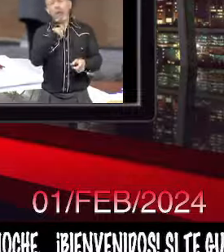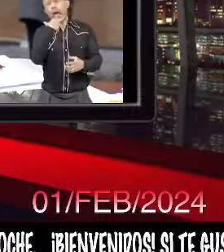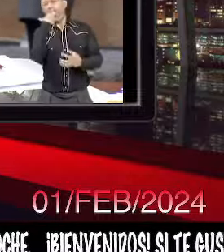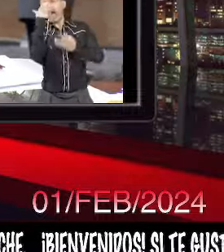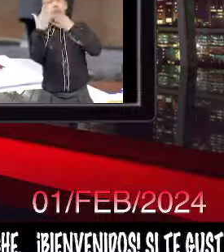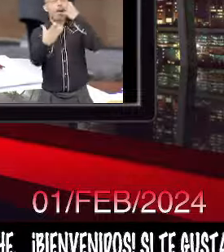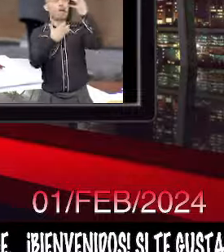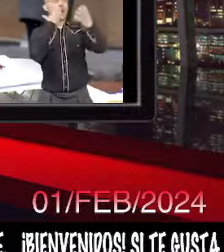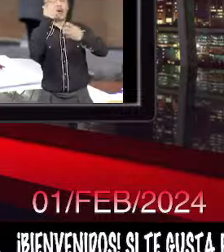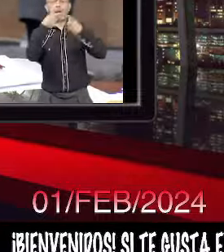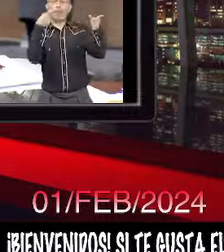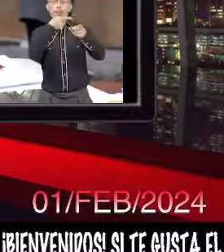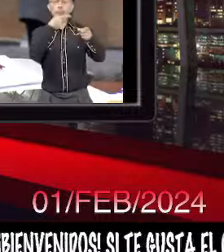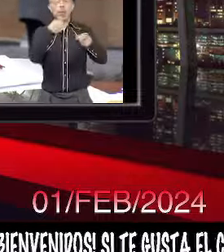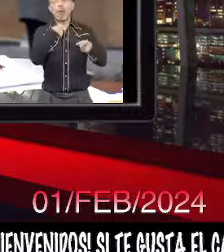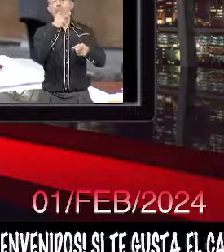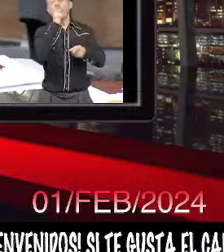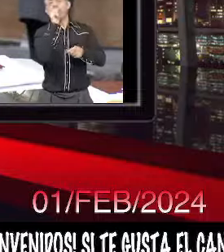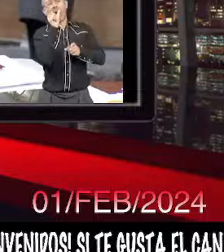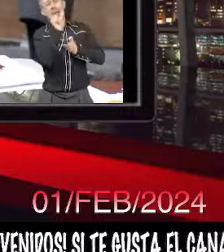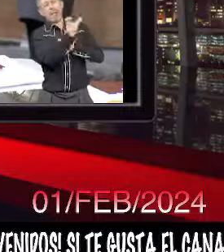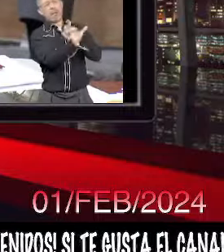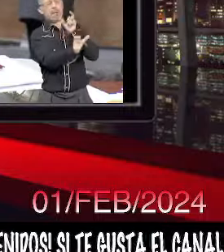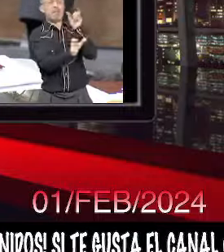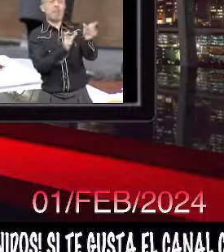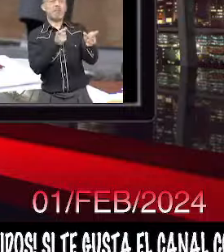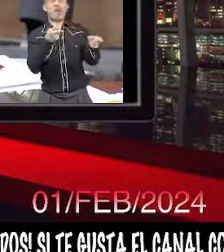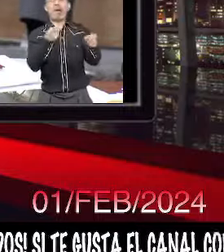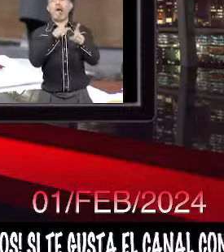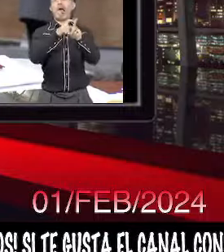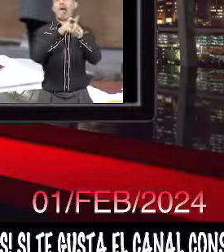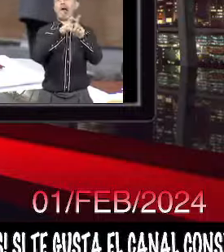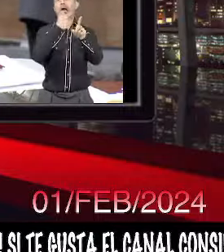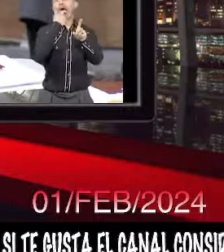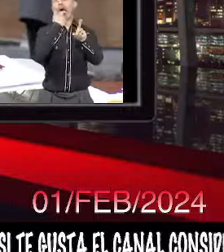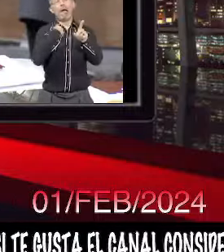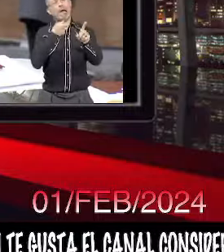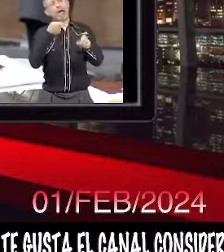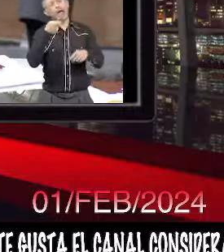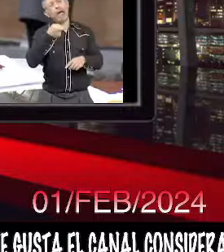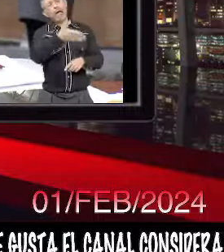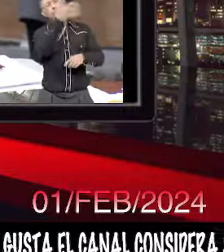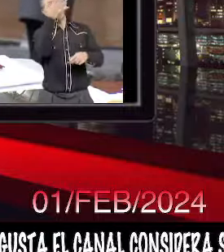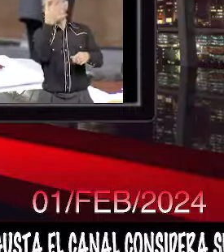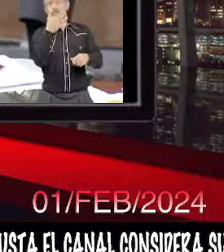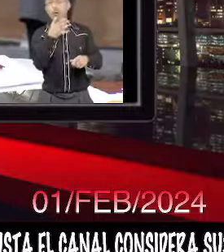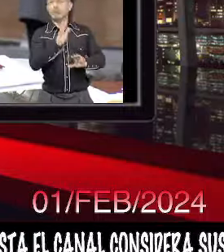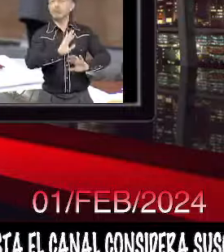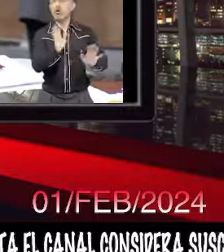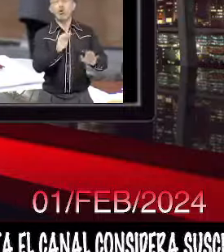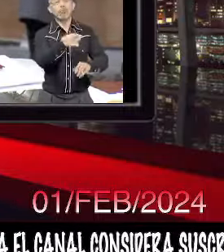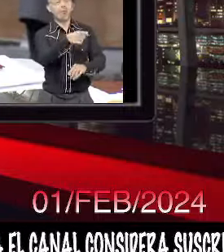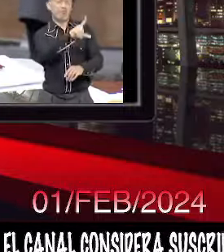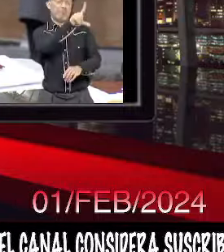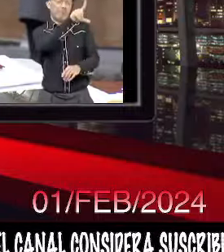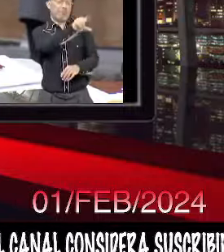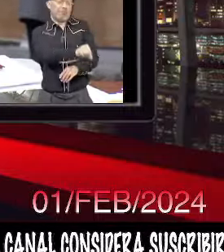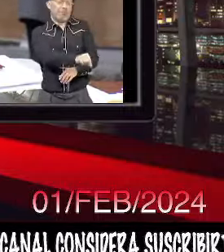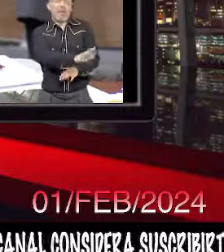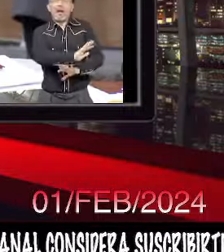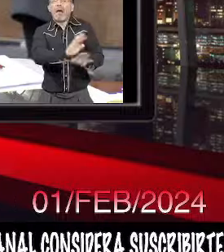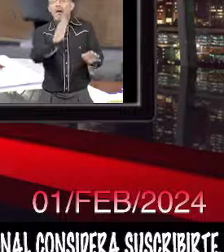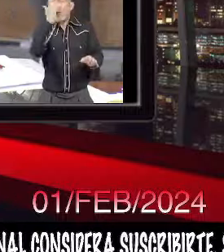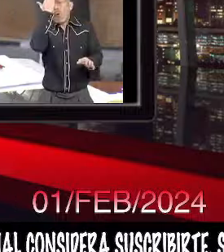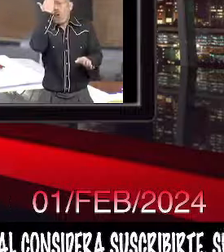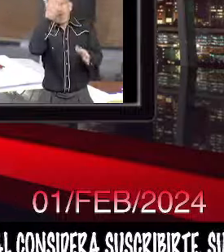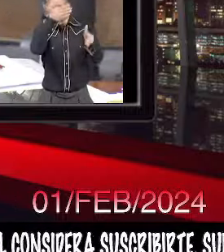poner apodos. Ese es un recurso muy barato, pero muy usado por su persona. Ya se sabe uno todos los